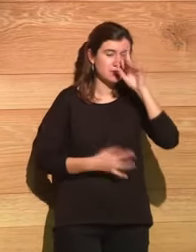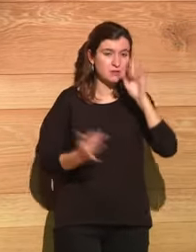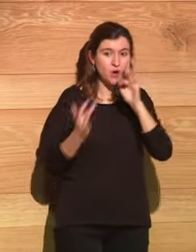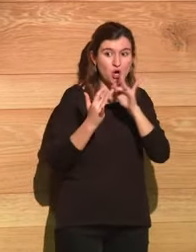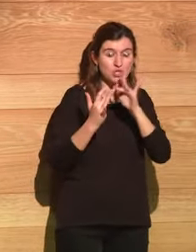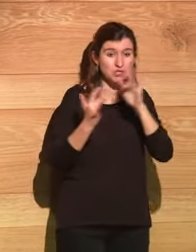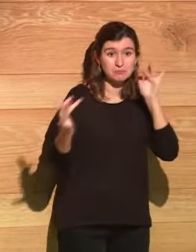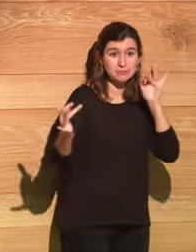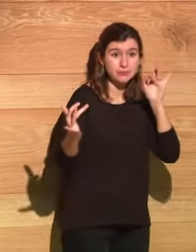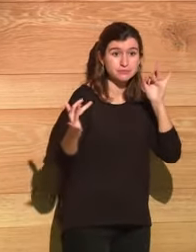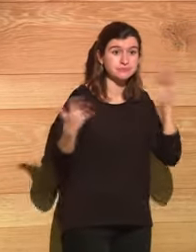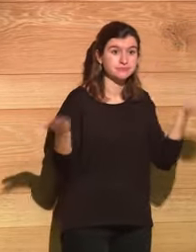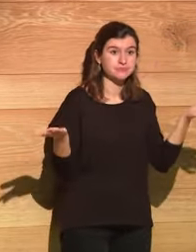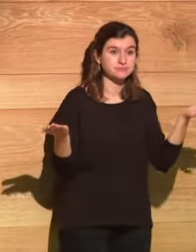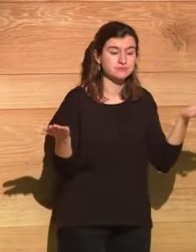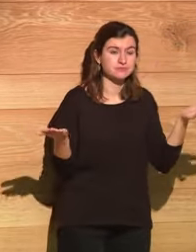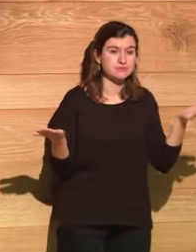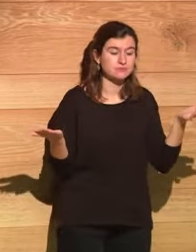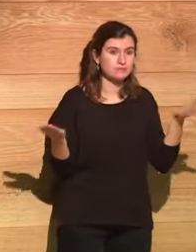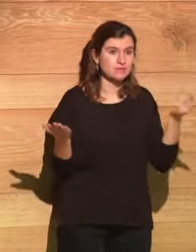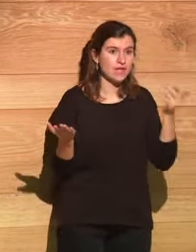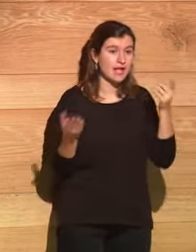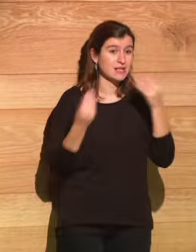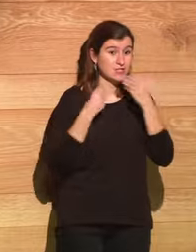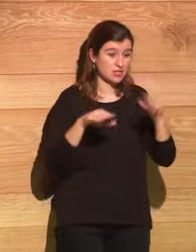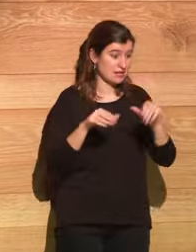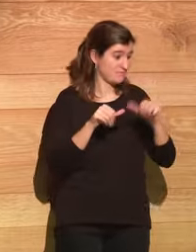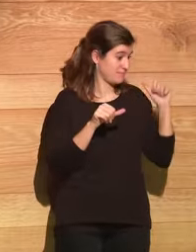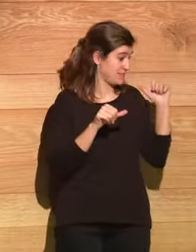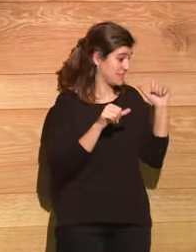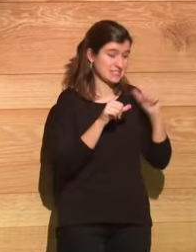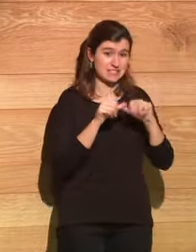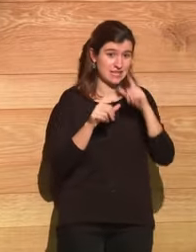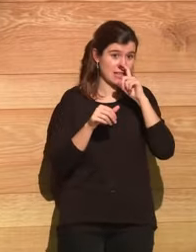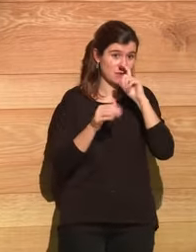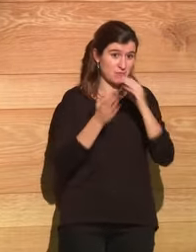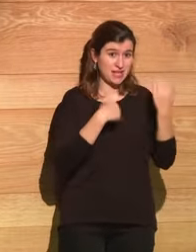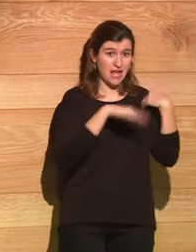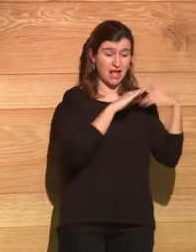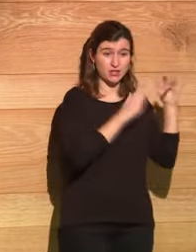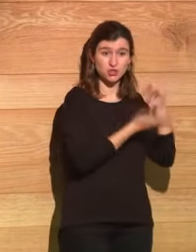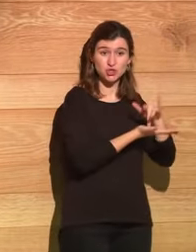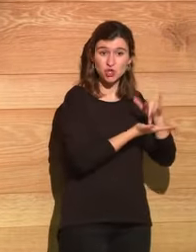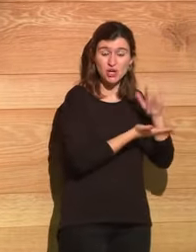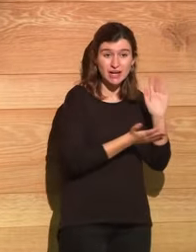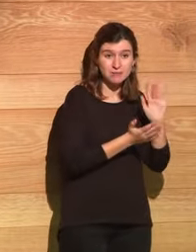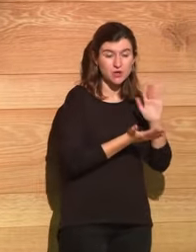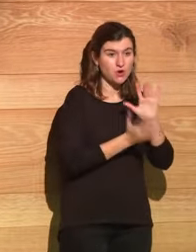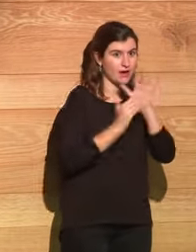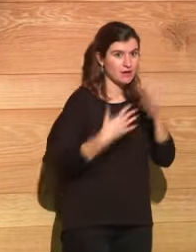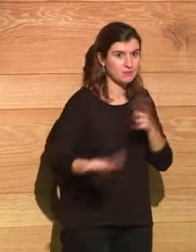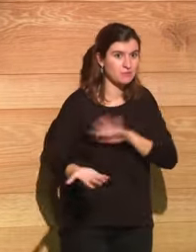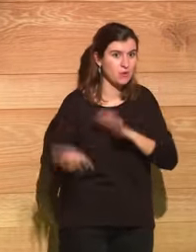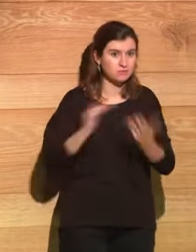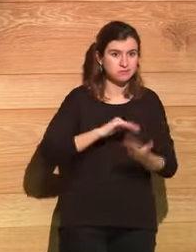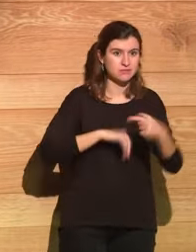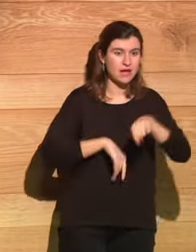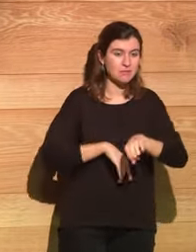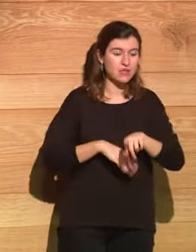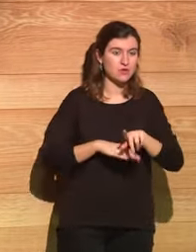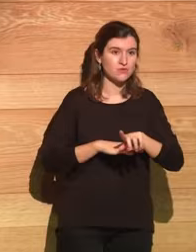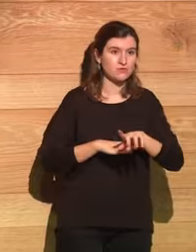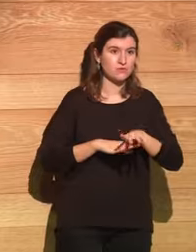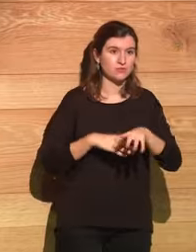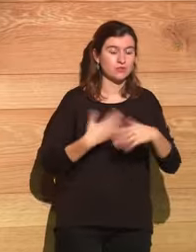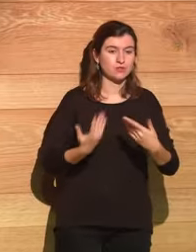contacto. Te digo, ha sido así, digo, históricamente, eso ha cambiado, lógicamente ya el otro no deja de ser un misterio y tiene